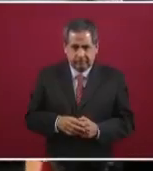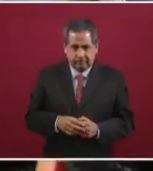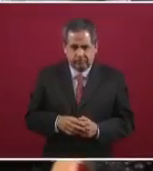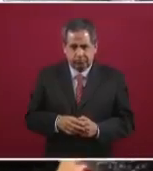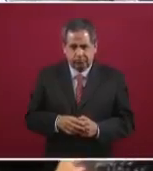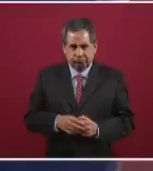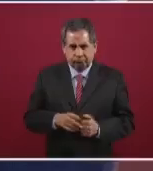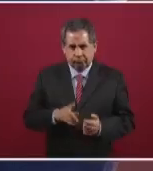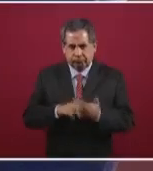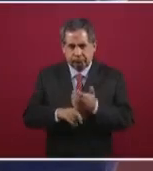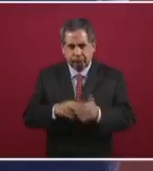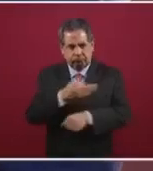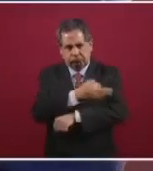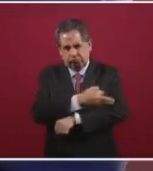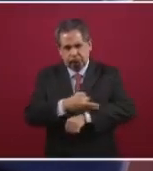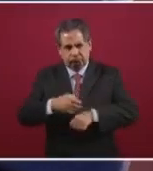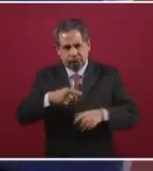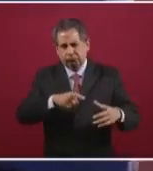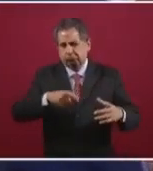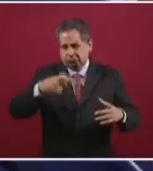familia acaudalada,